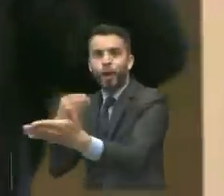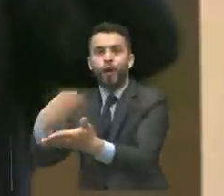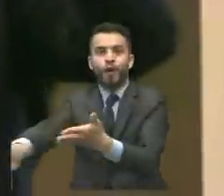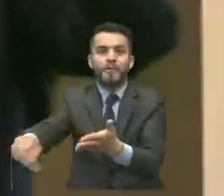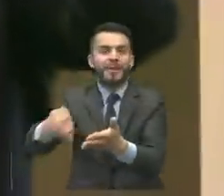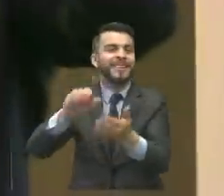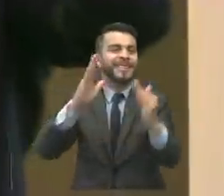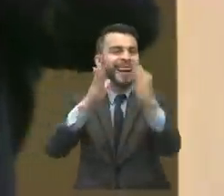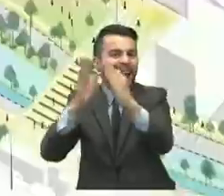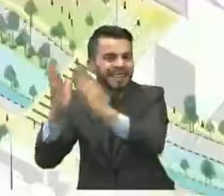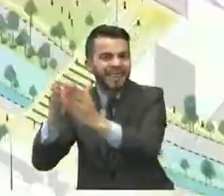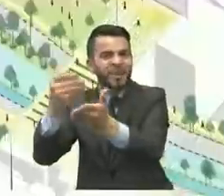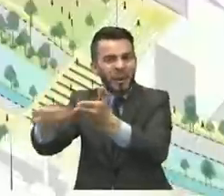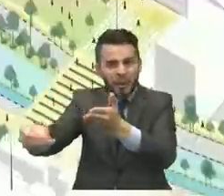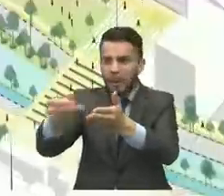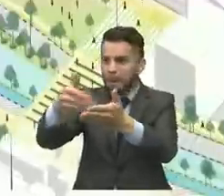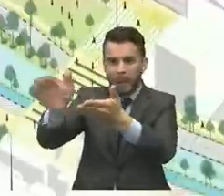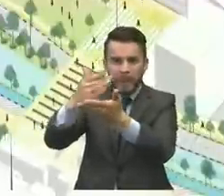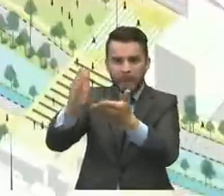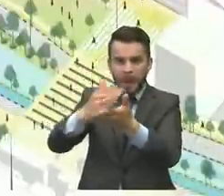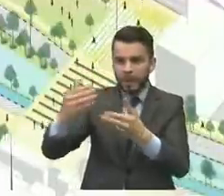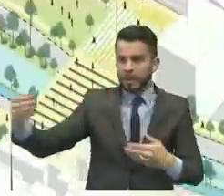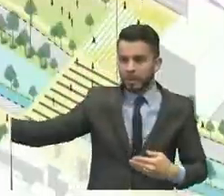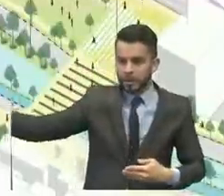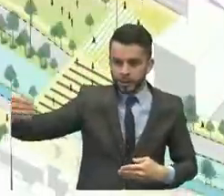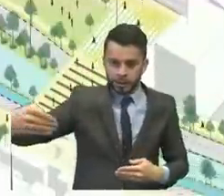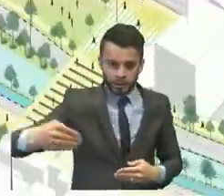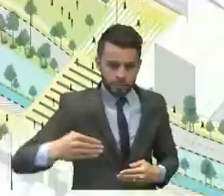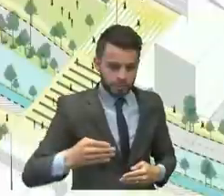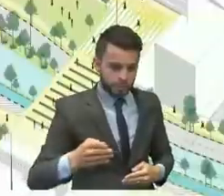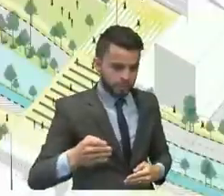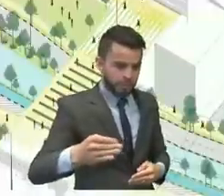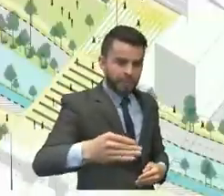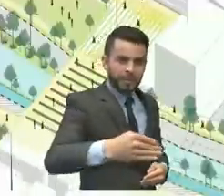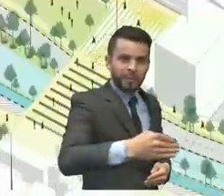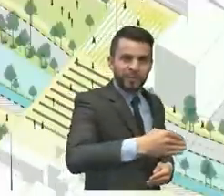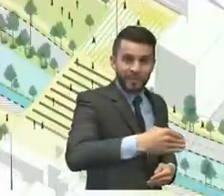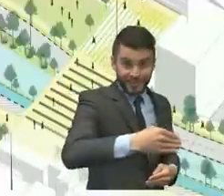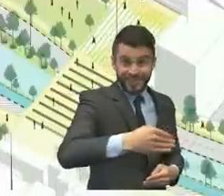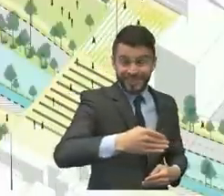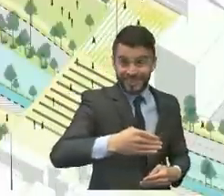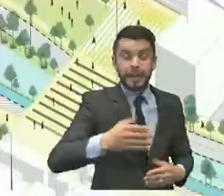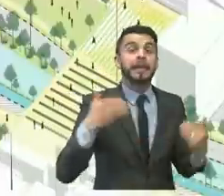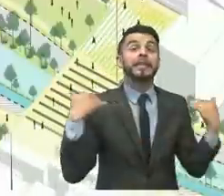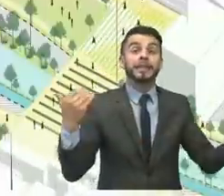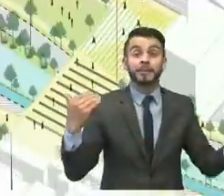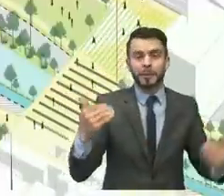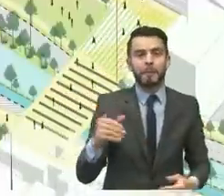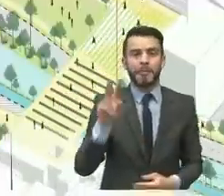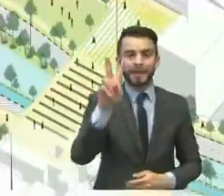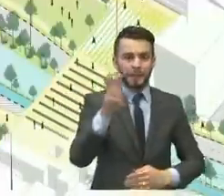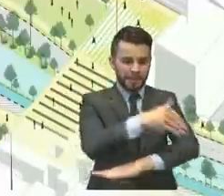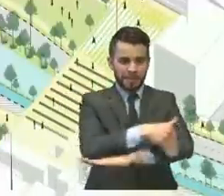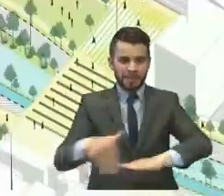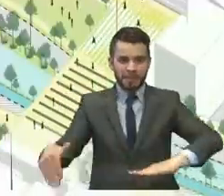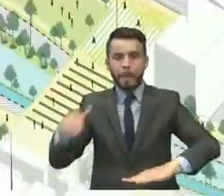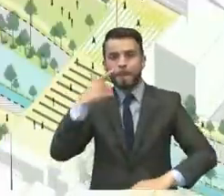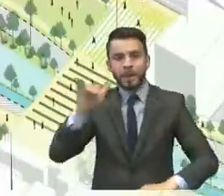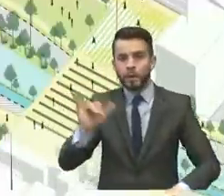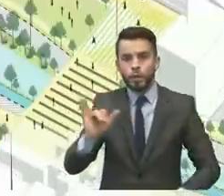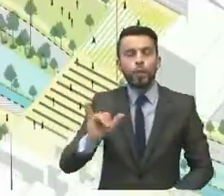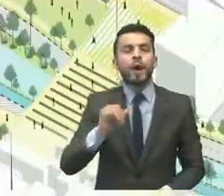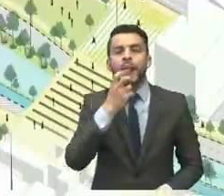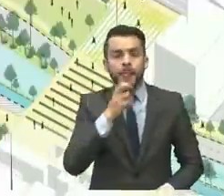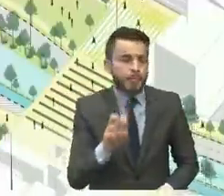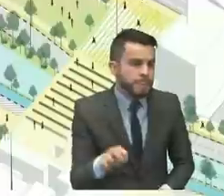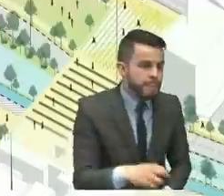lado. Pero no importa, el diseño nos permite hacer eso y llevar todo el corredor como una colibrita entre la 40 y la 100. No tiene por qué